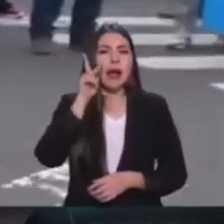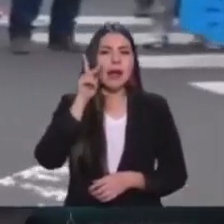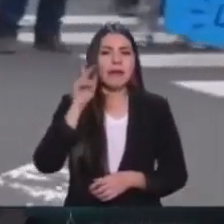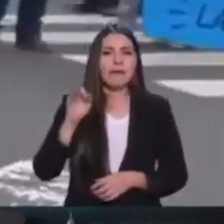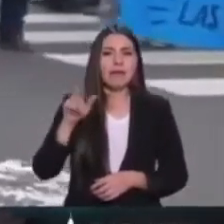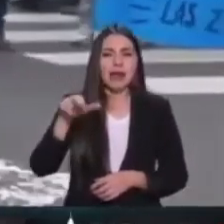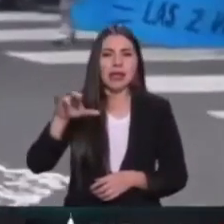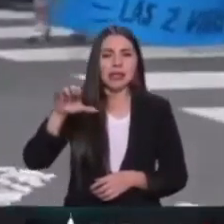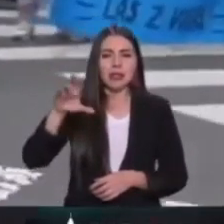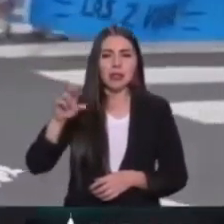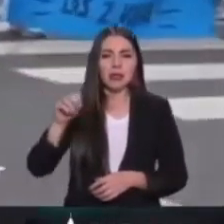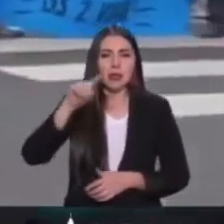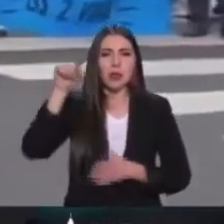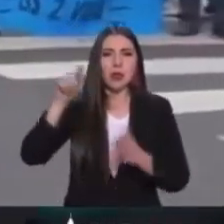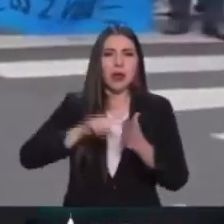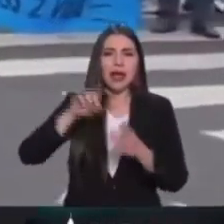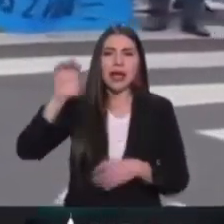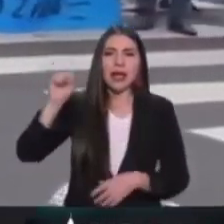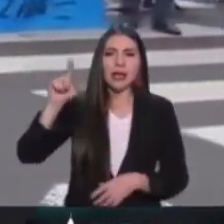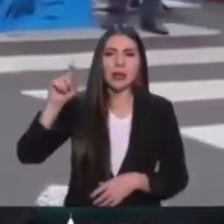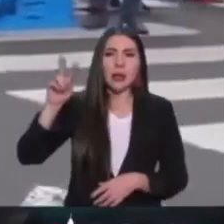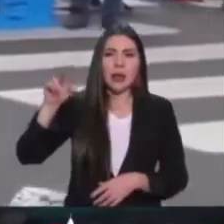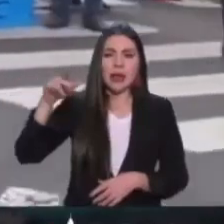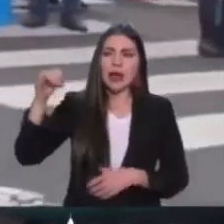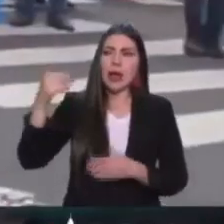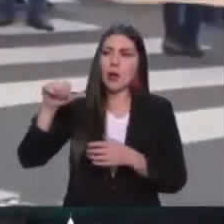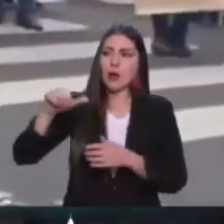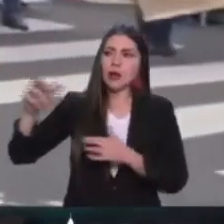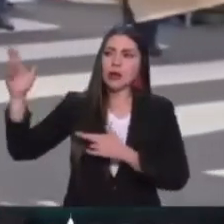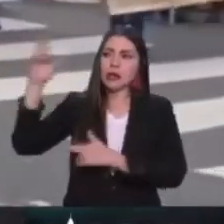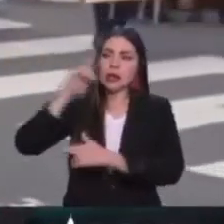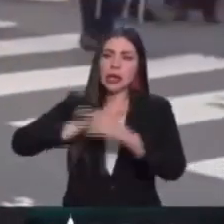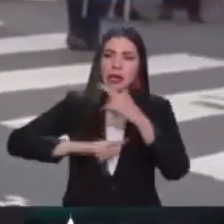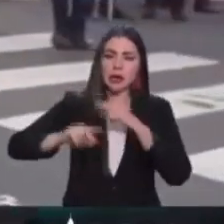le preguntaron sobre un tema que en Estados Unidos es muy fuerte